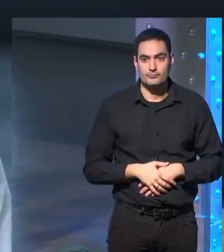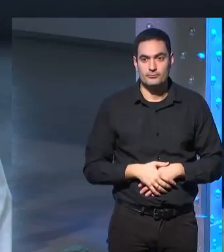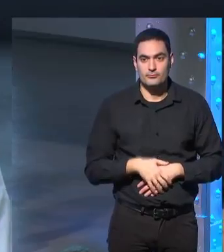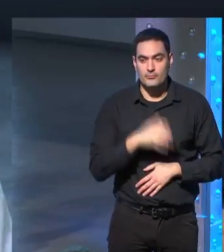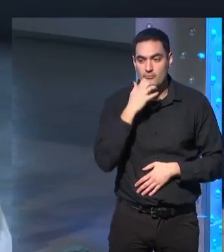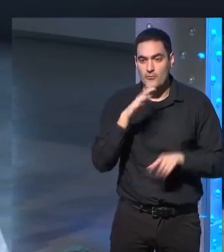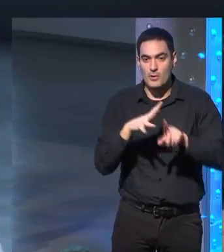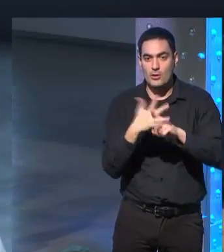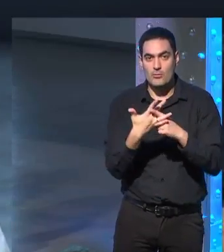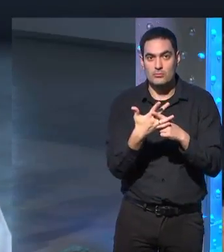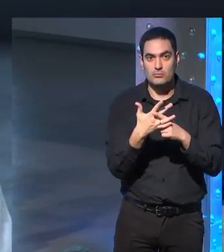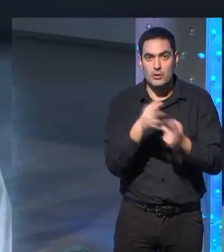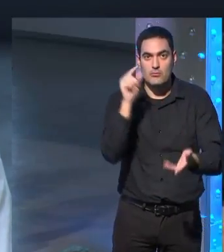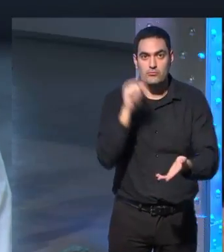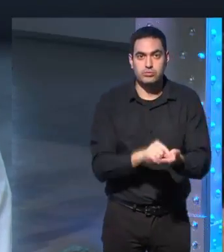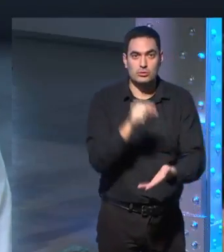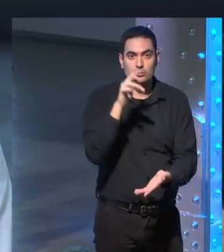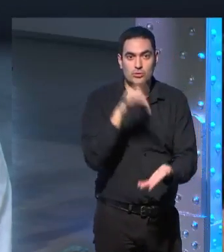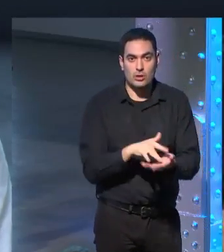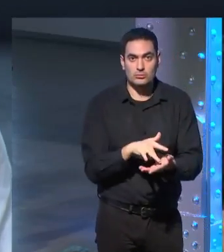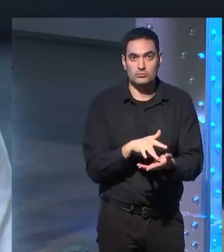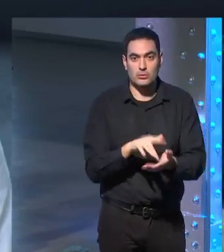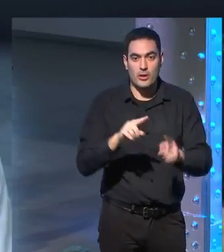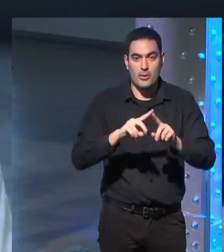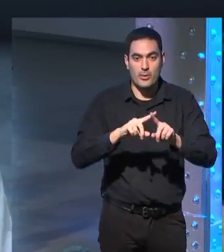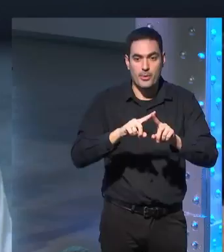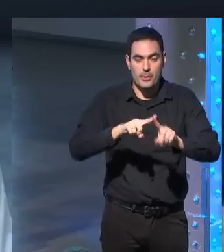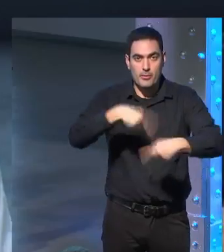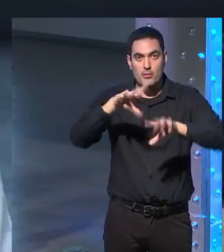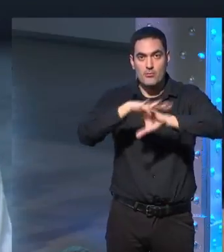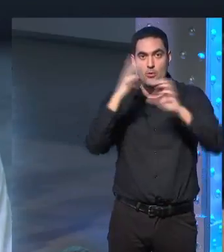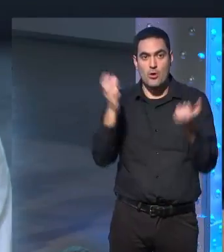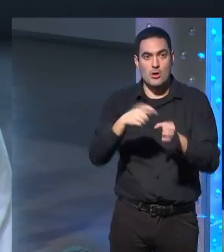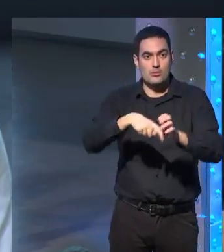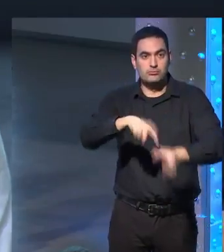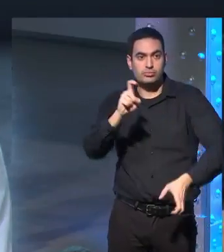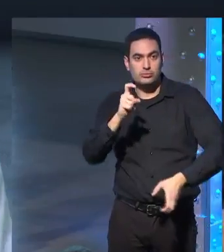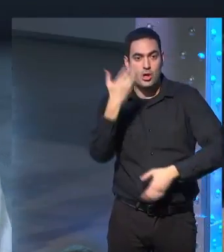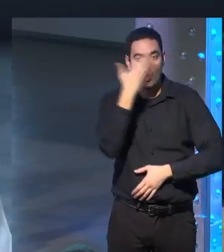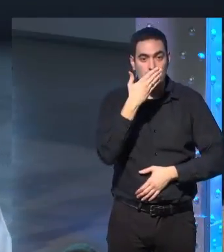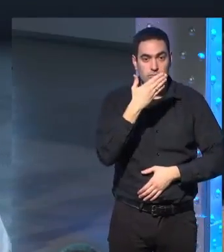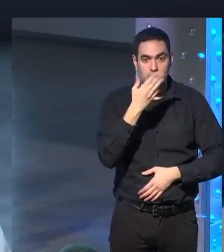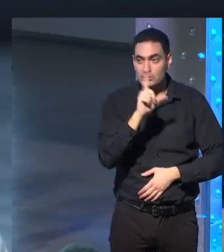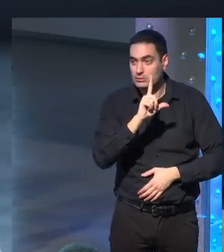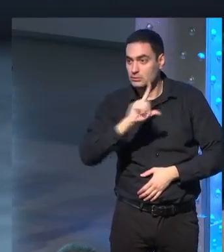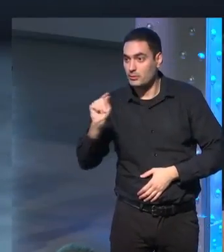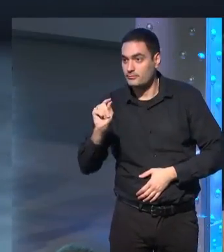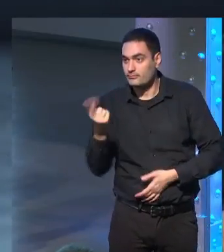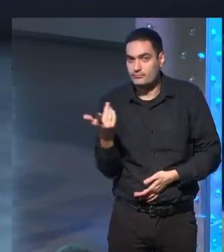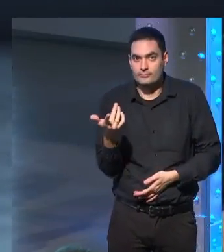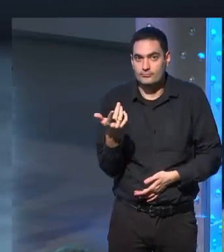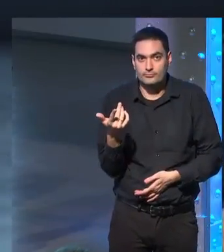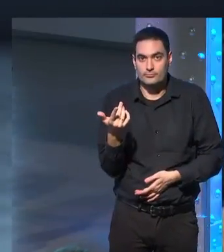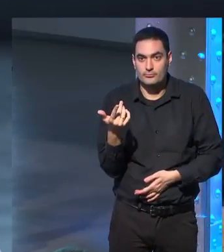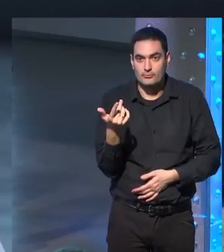4 momentos muy puntuales y luego desconectarles de un mundo que ellos cuando salen de la escuela están